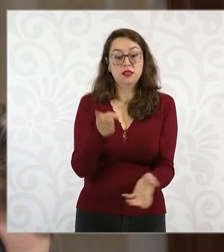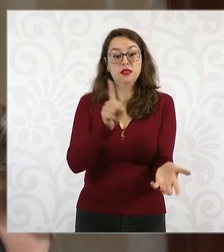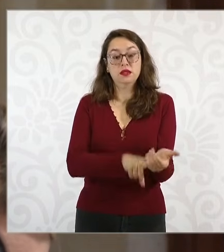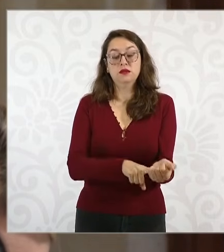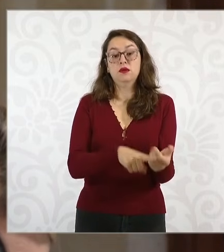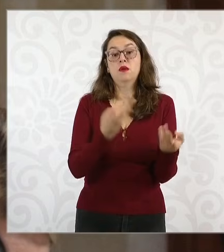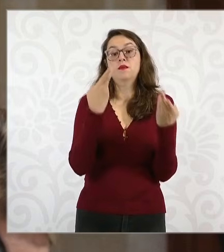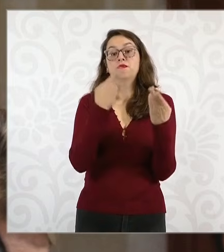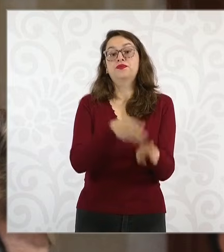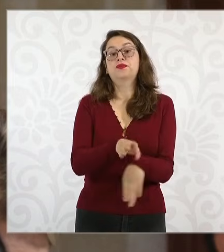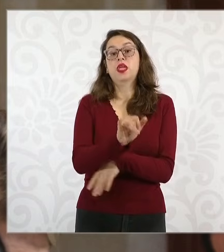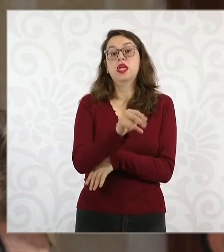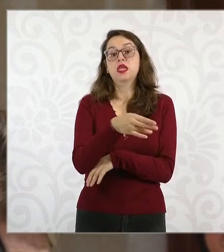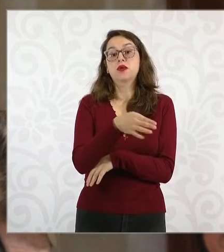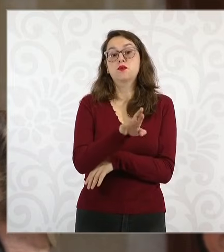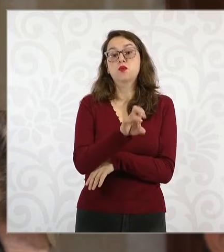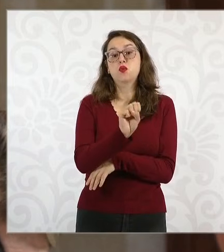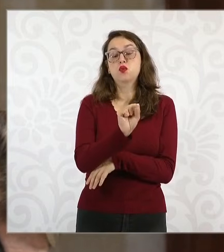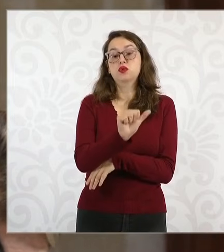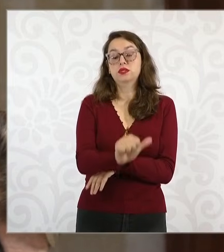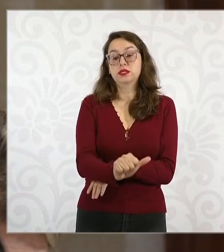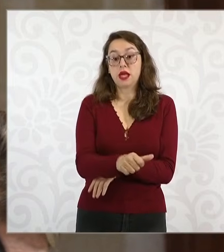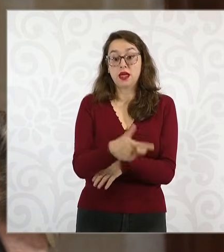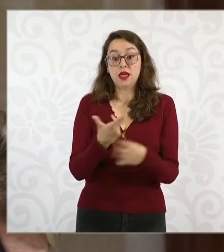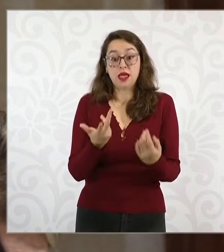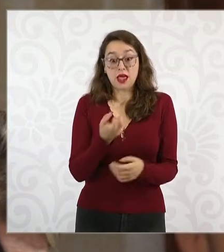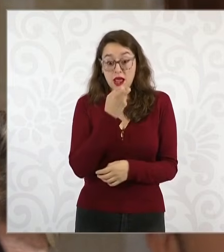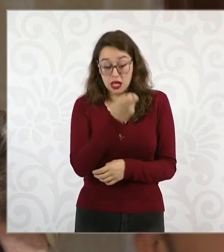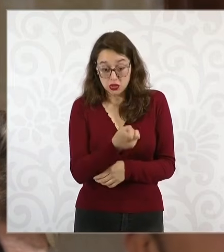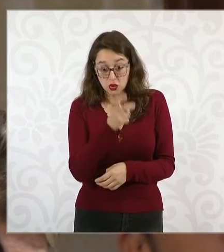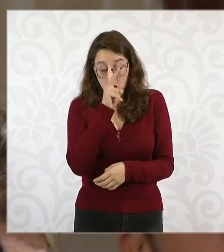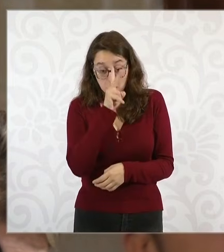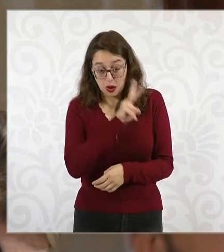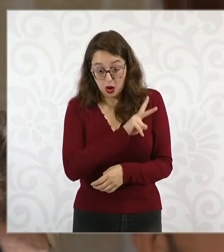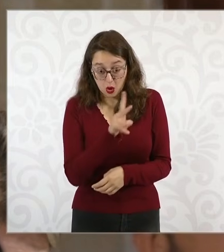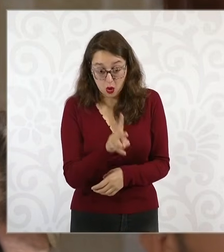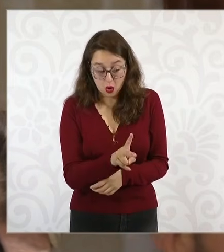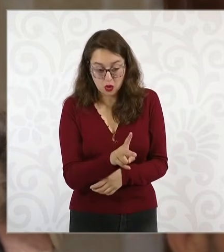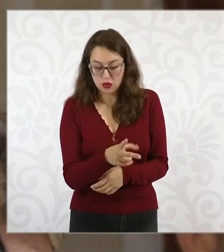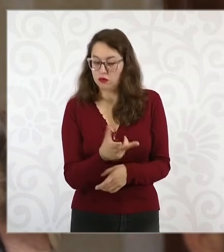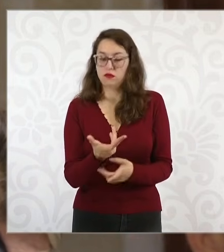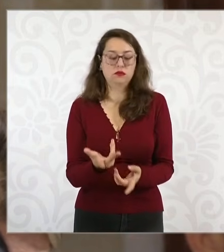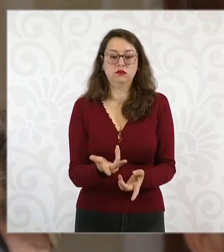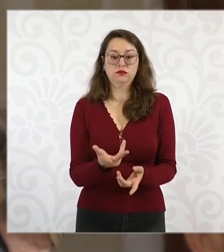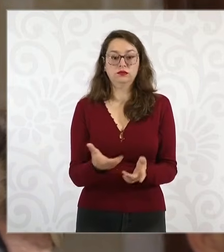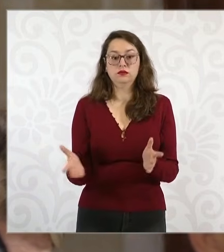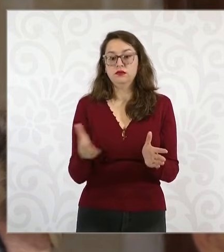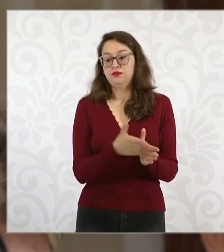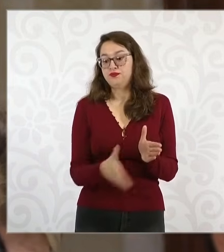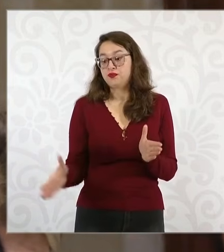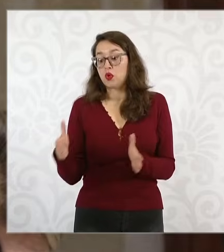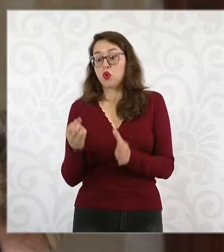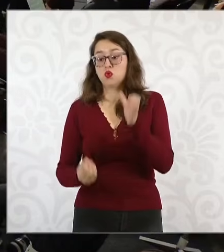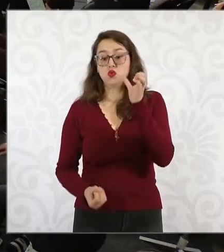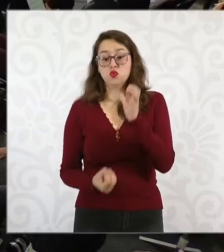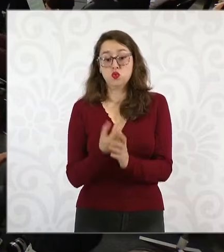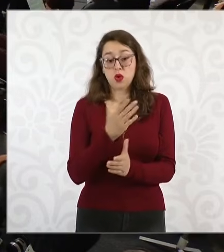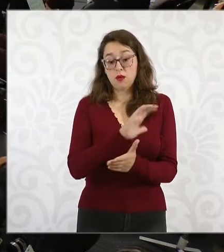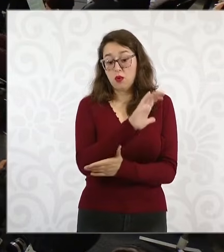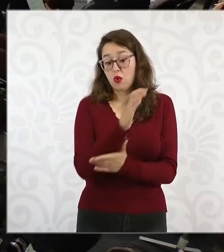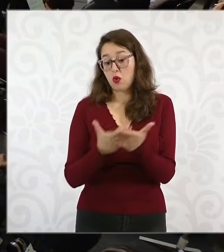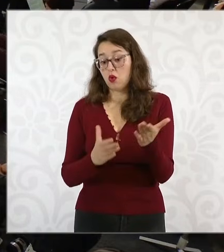Inbursa. Y además, bueno, esto no sería lo peor, o sea, lo peor es que los nuevos contratos,